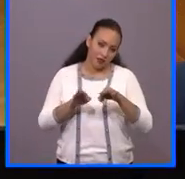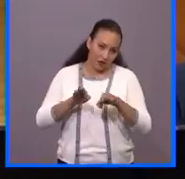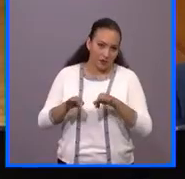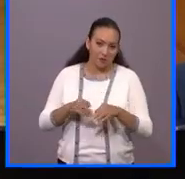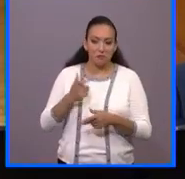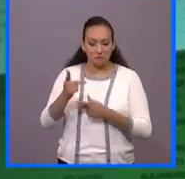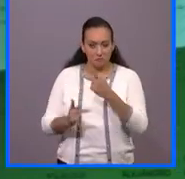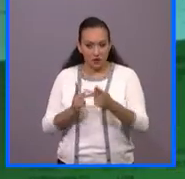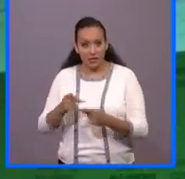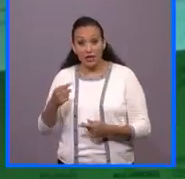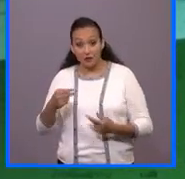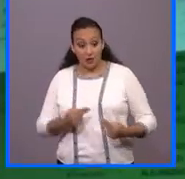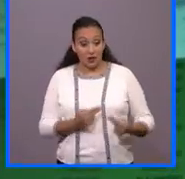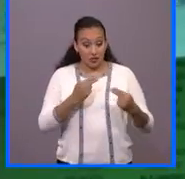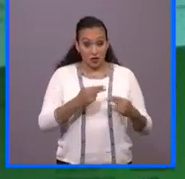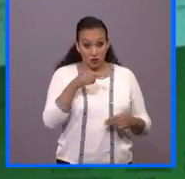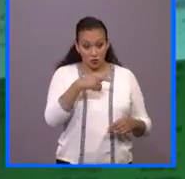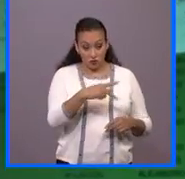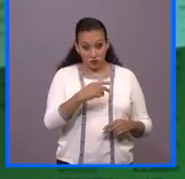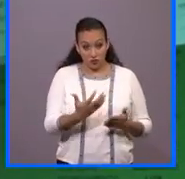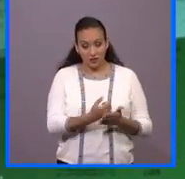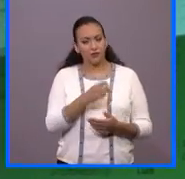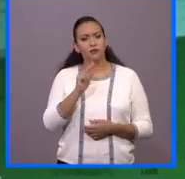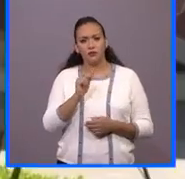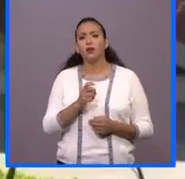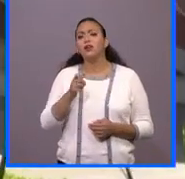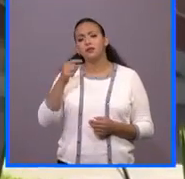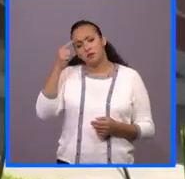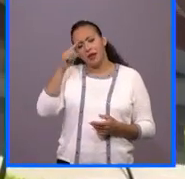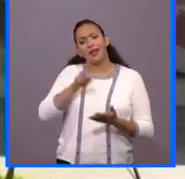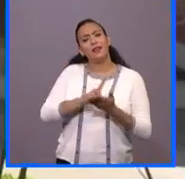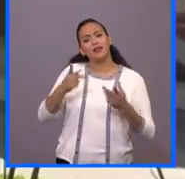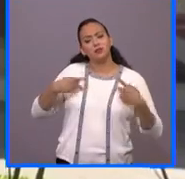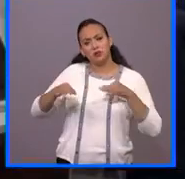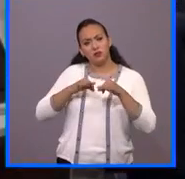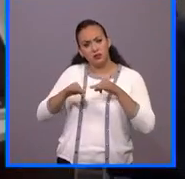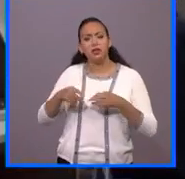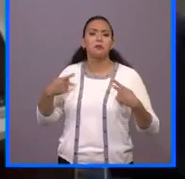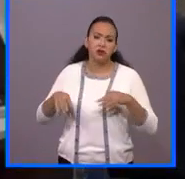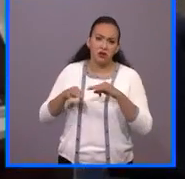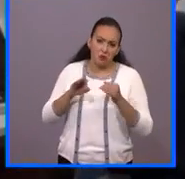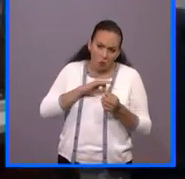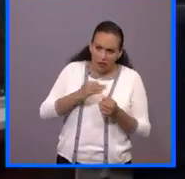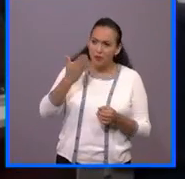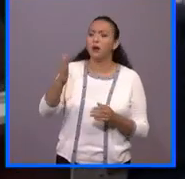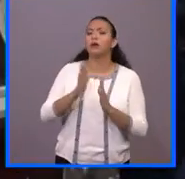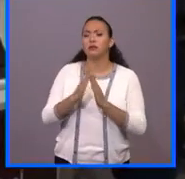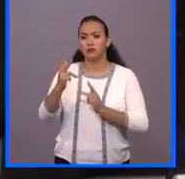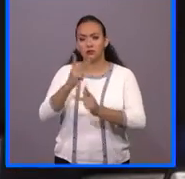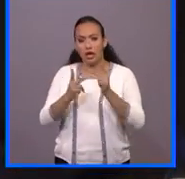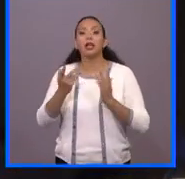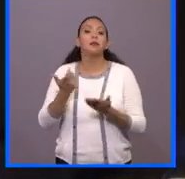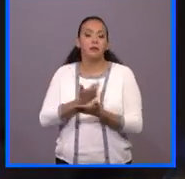de naturaleza mercantil, ya que se trata de una prestación otorgada conforme a las leyes de dichos organismos que únicamente tienen